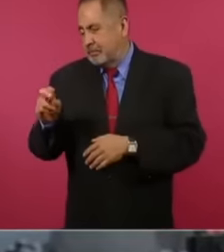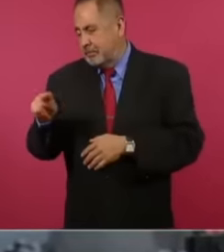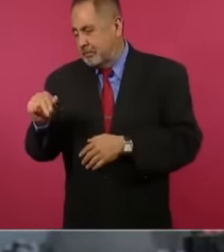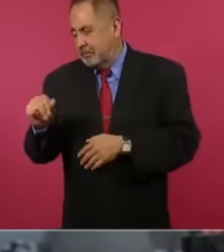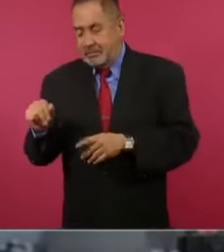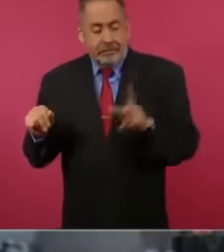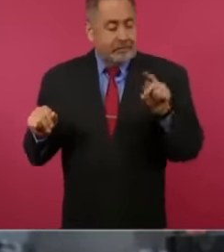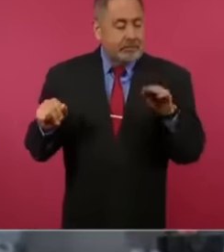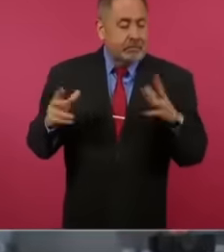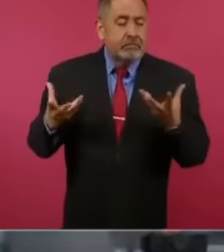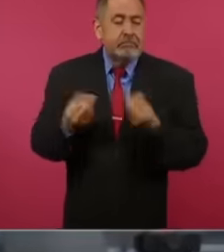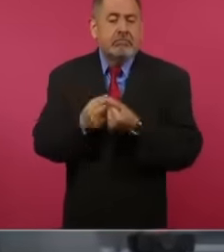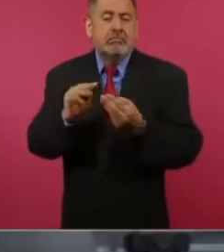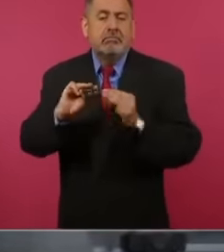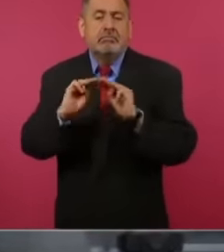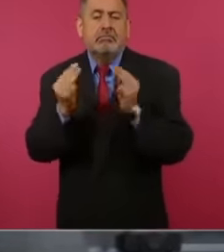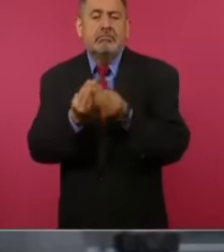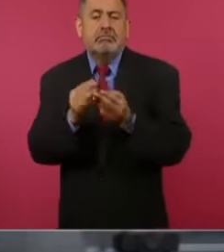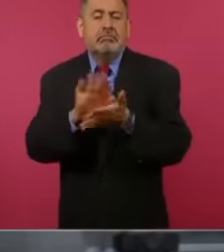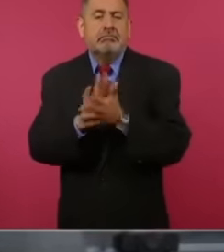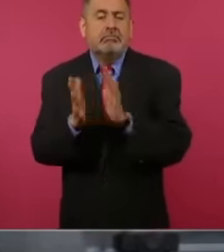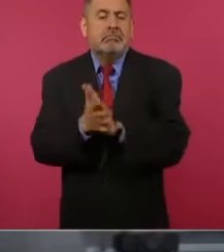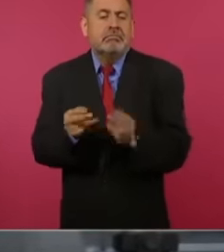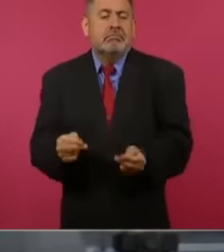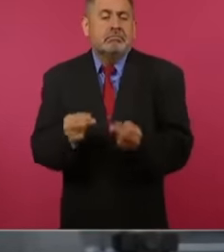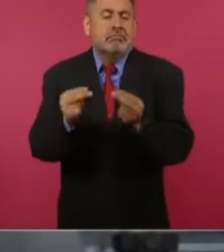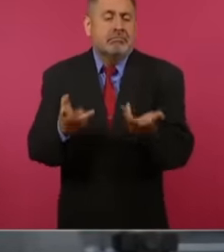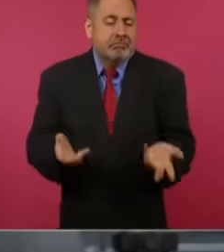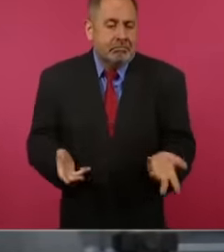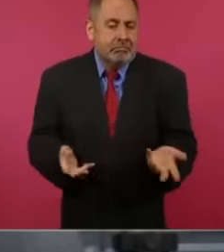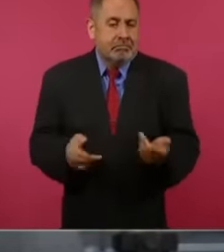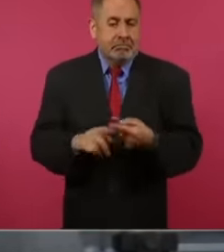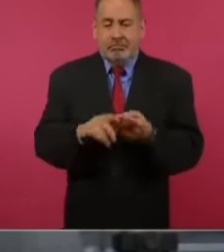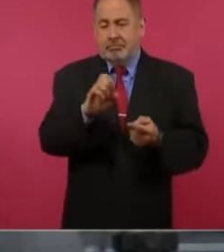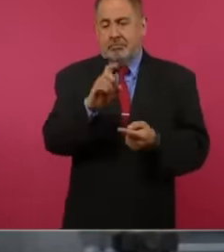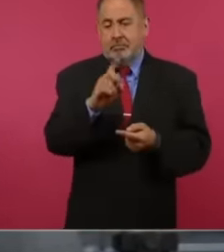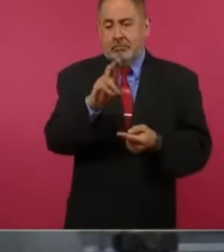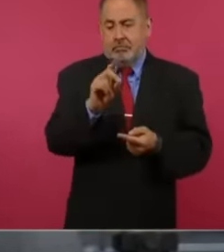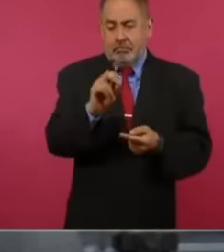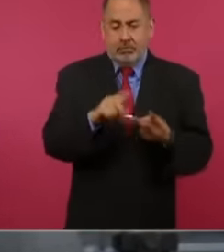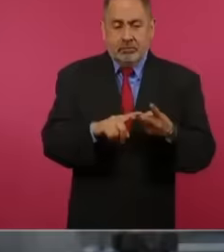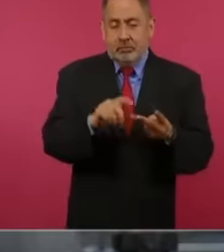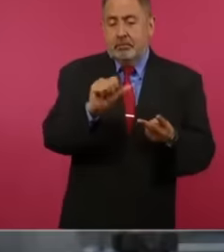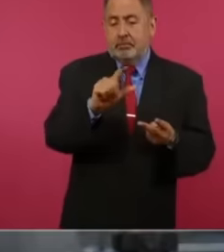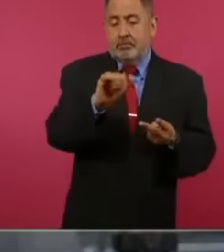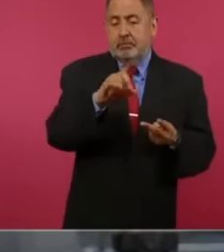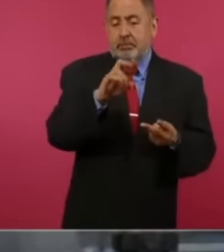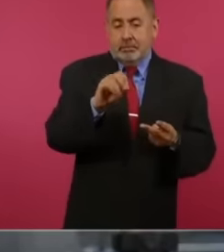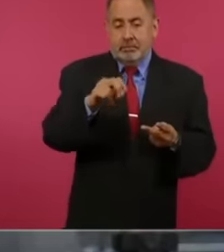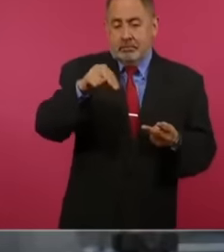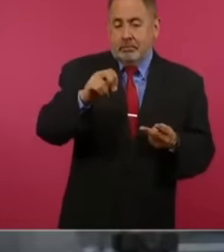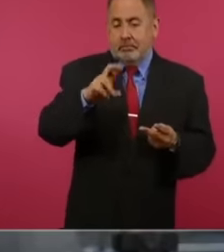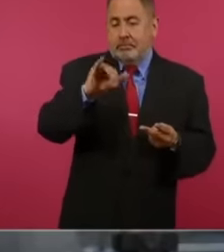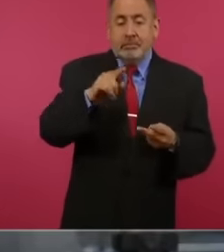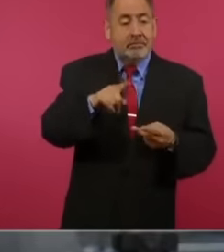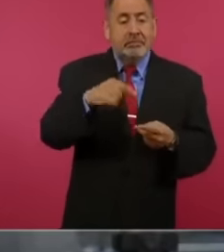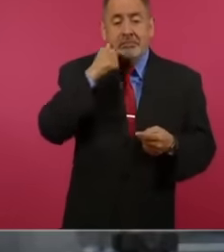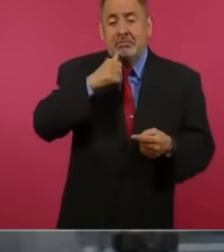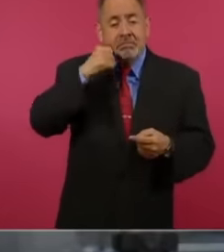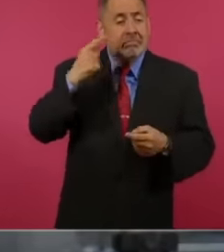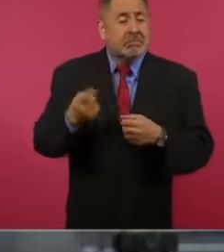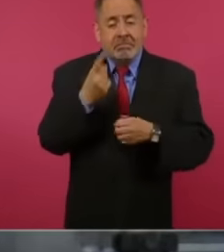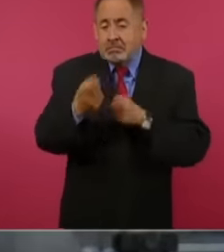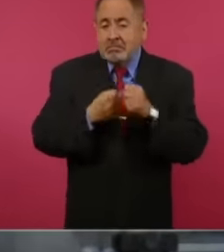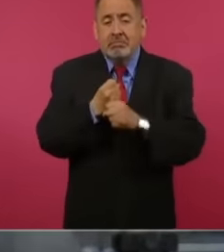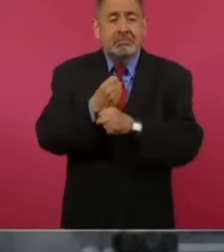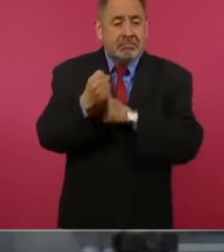negocio. Roger Díaz Brown del PRI, Eduardo Urbina del PAN, Alejandra López Noriega, eterna candidata también del